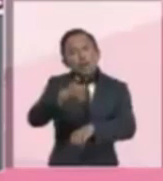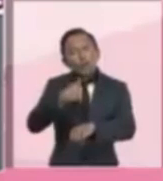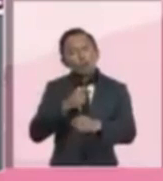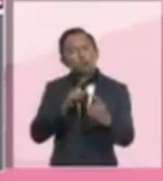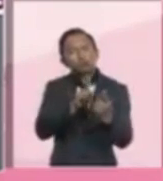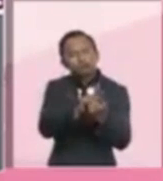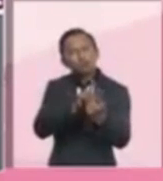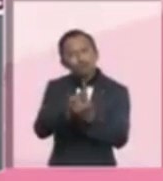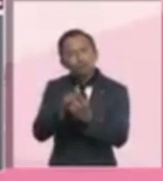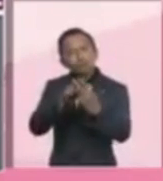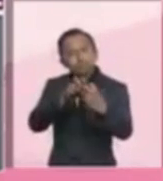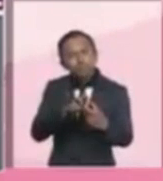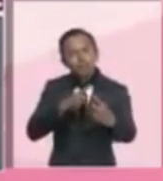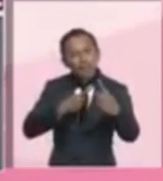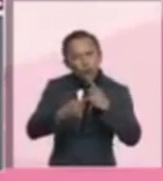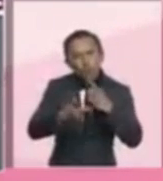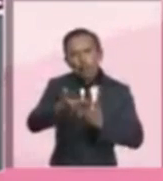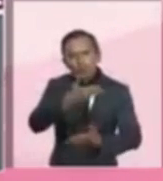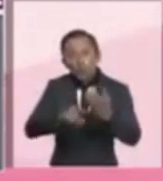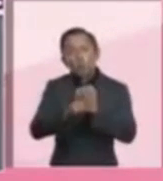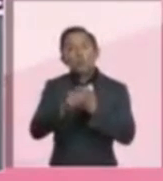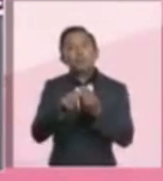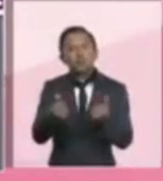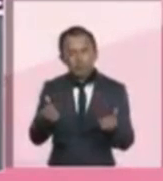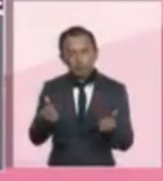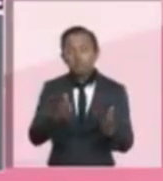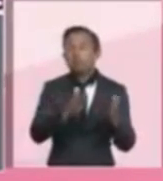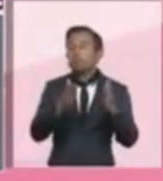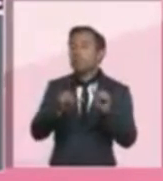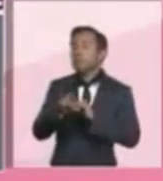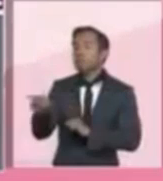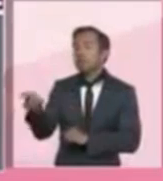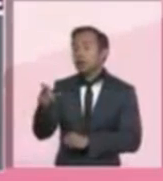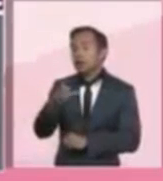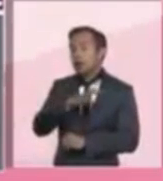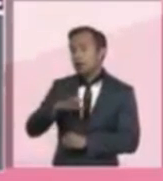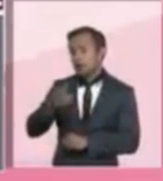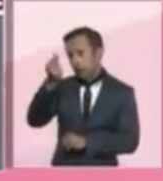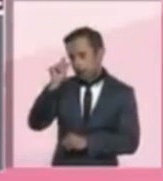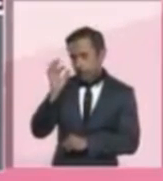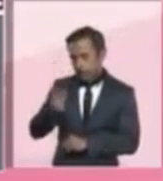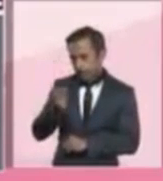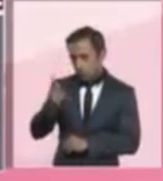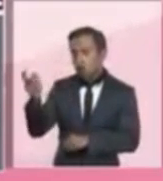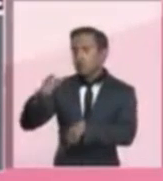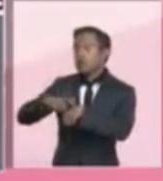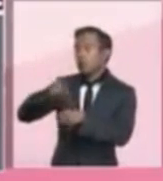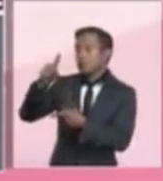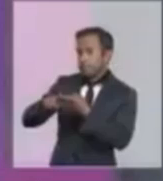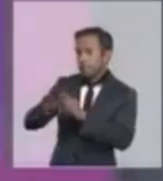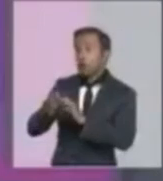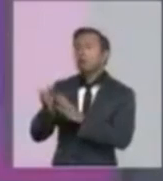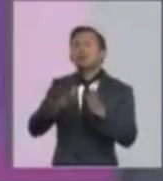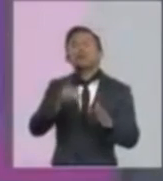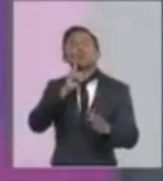resolviendo. Gracias, candidato. Candidato Ricardo Anaya, reserva su tiempo. Candidata Margarita Zavala, ¿usted estaría de acuerdo con la revocación